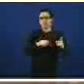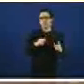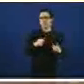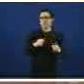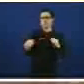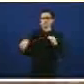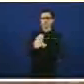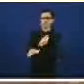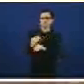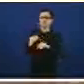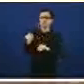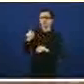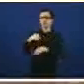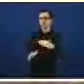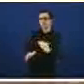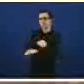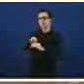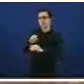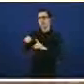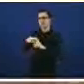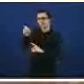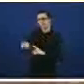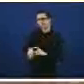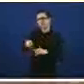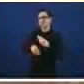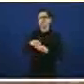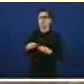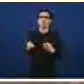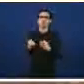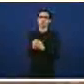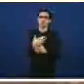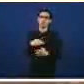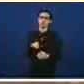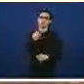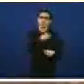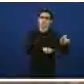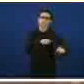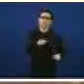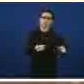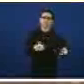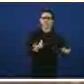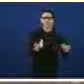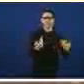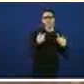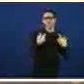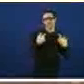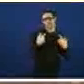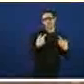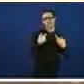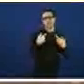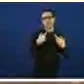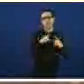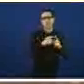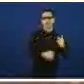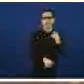vostede mesmo Esté facendo Todo o que en este momento Se podería facer Para que as persoas Que son víctimas De unha estafa Se les